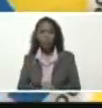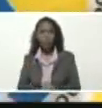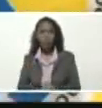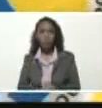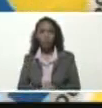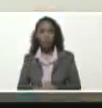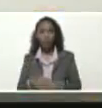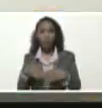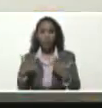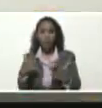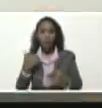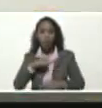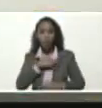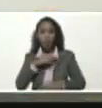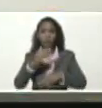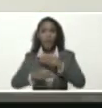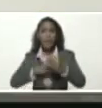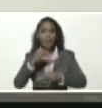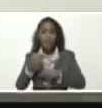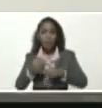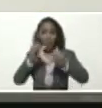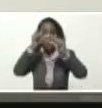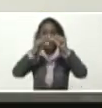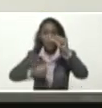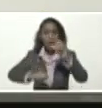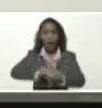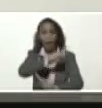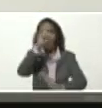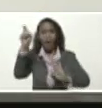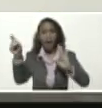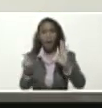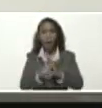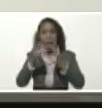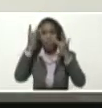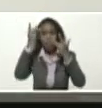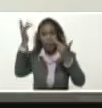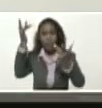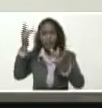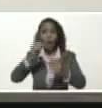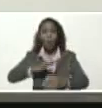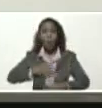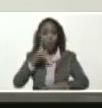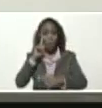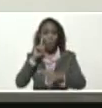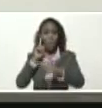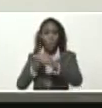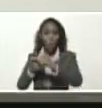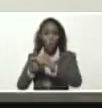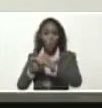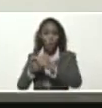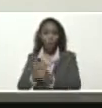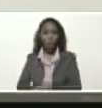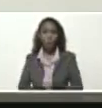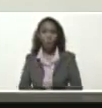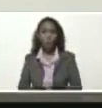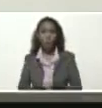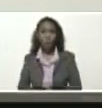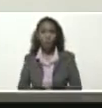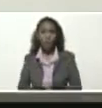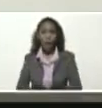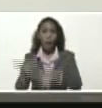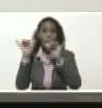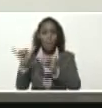Y cuando hicimos la revisión general de inteligencia, pudimos constatar, es el